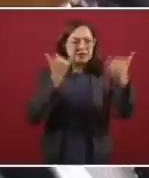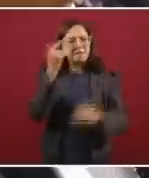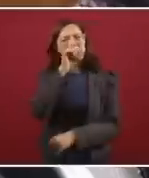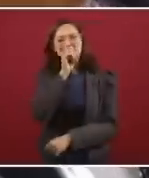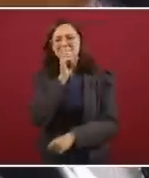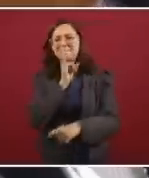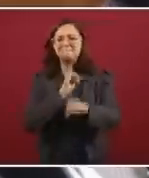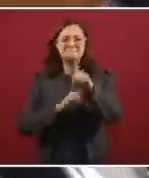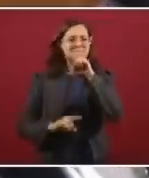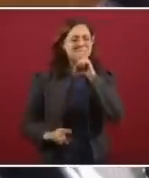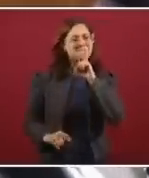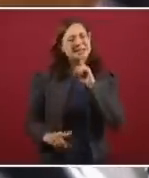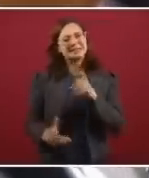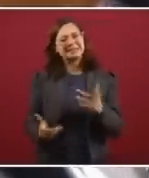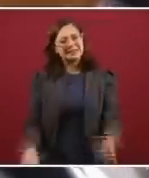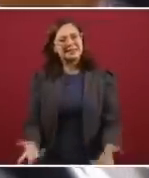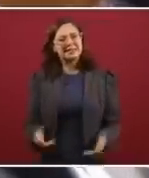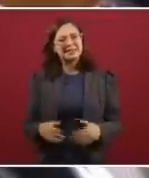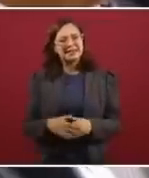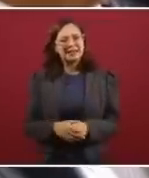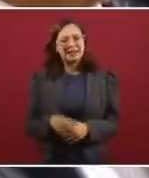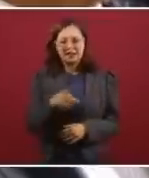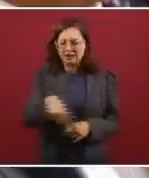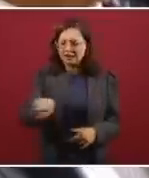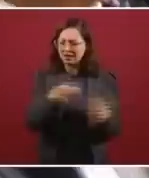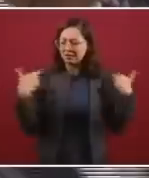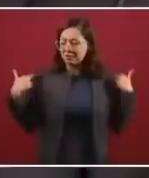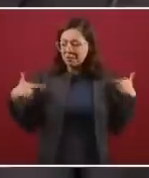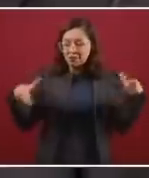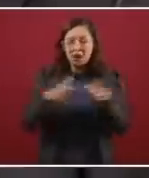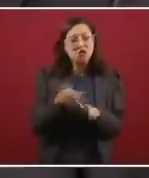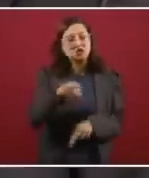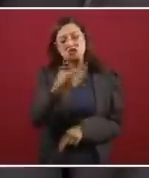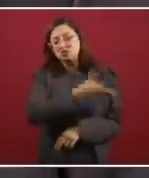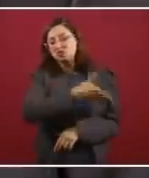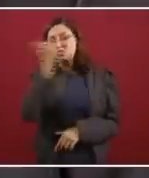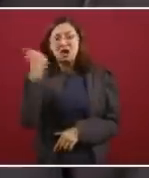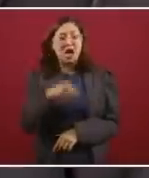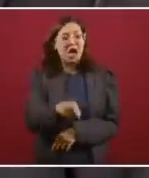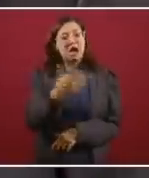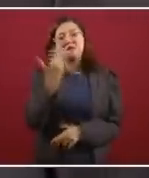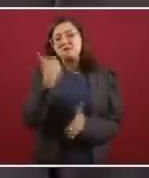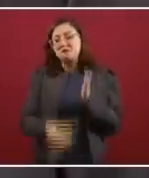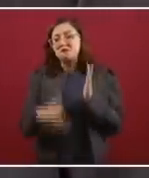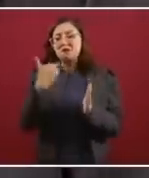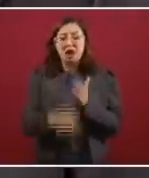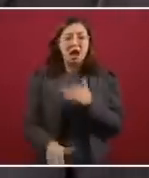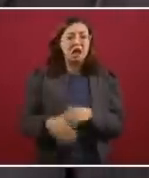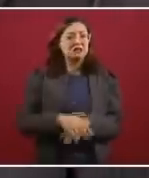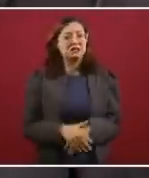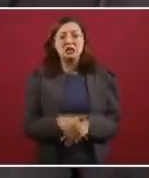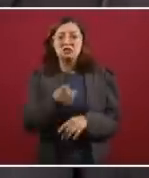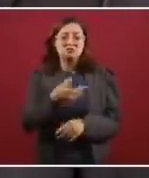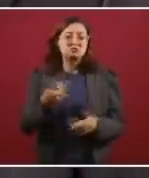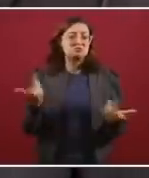Eso de que no tienen capacidad los maestros, que no están bien formados los maestros